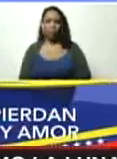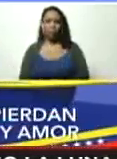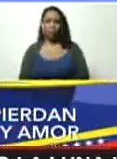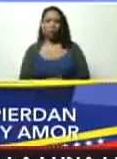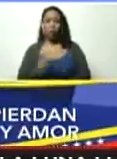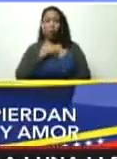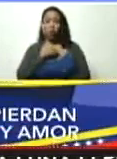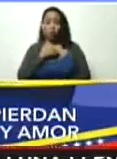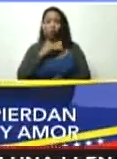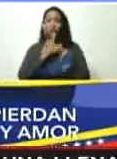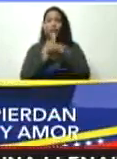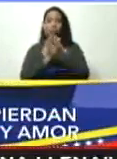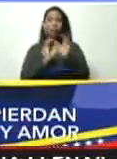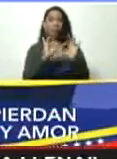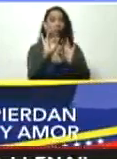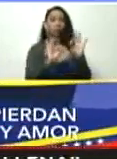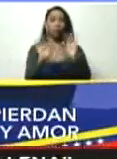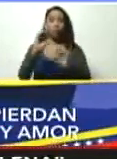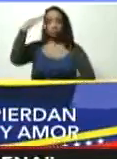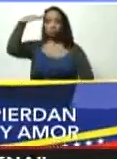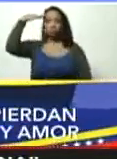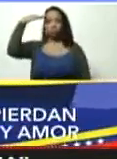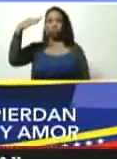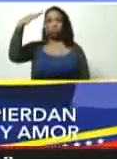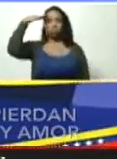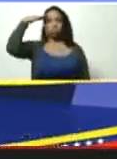Nosotros siempre nos preparamos para ser un soldado de Chávez.